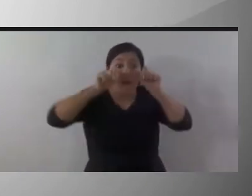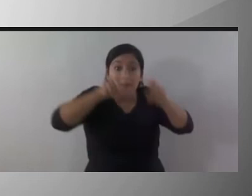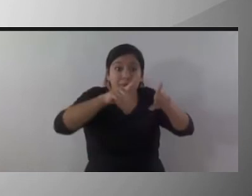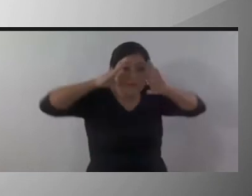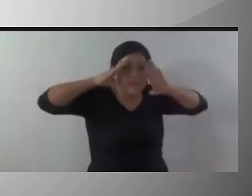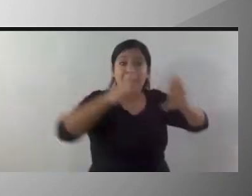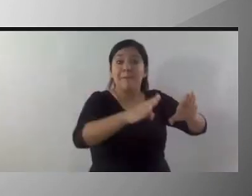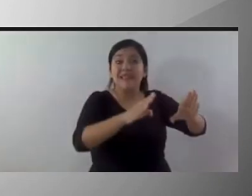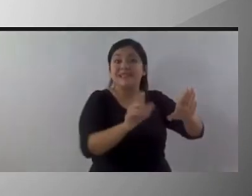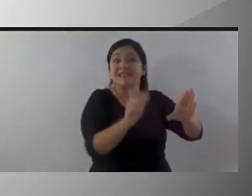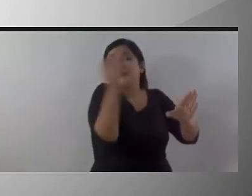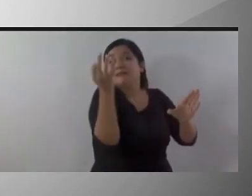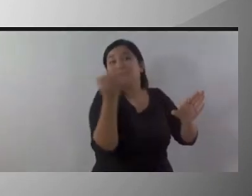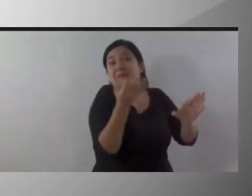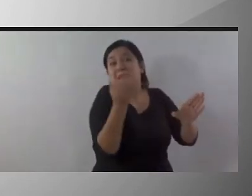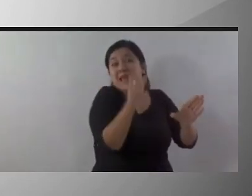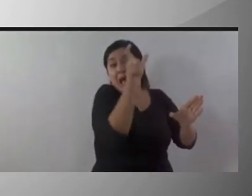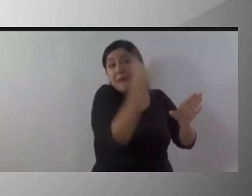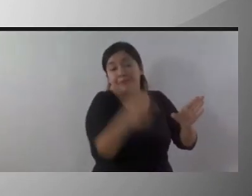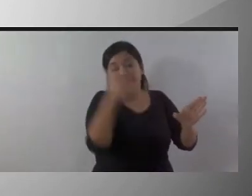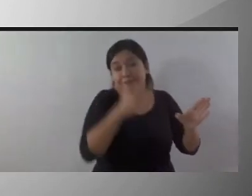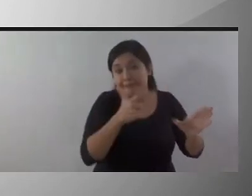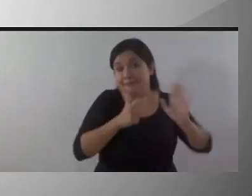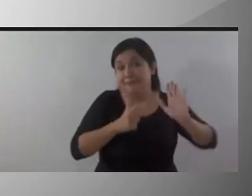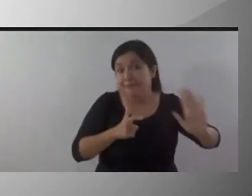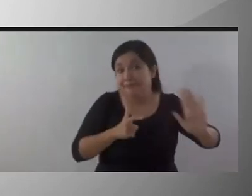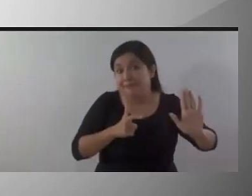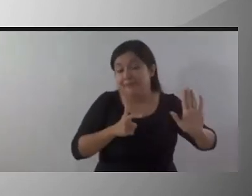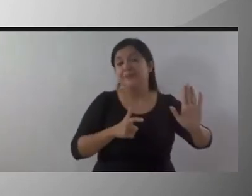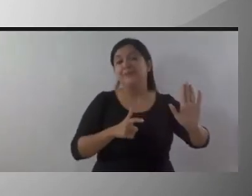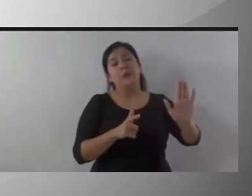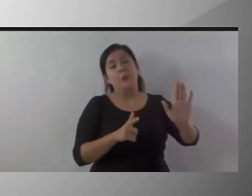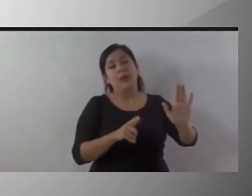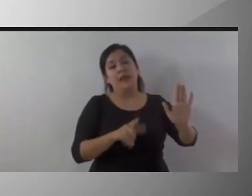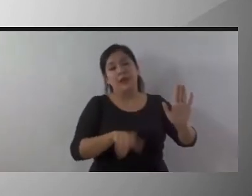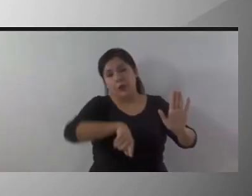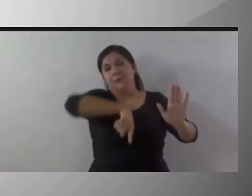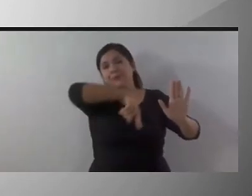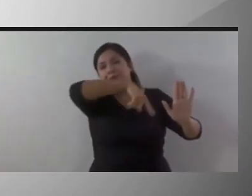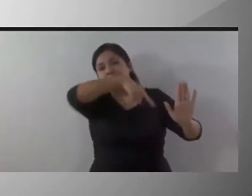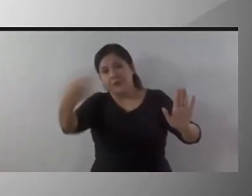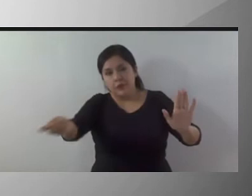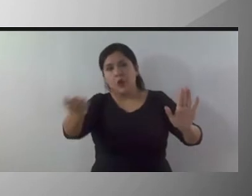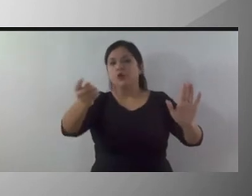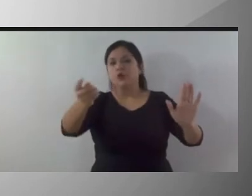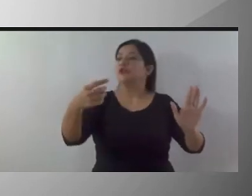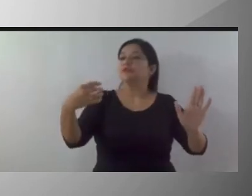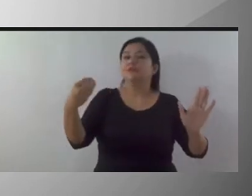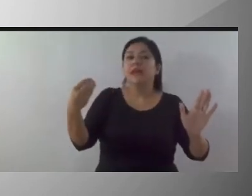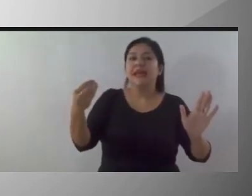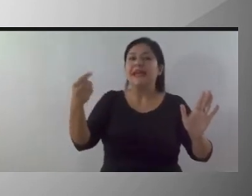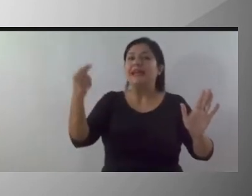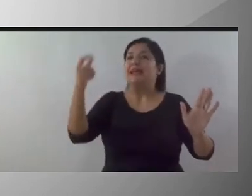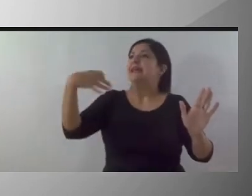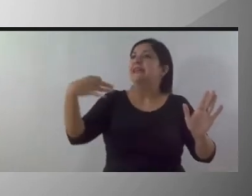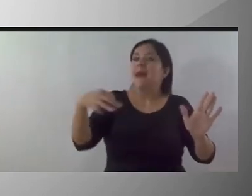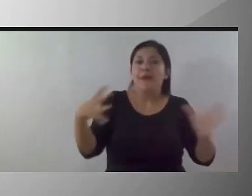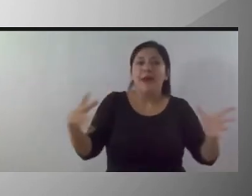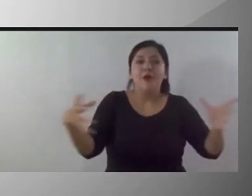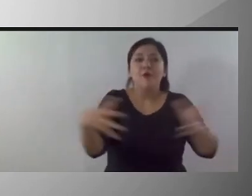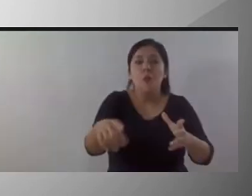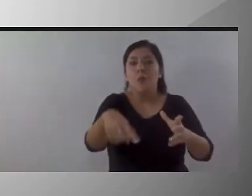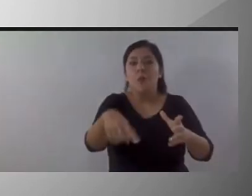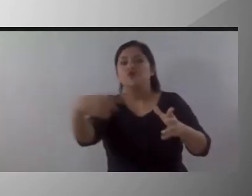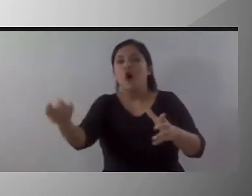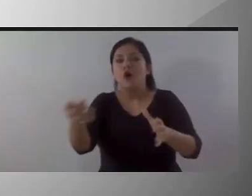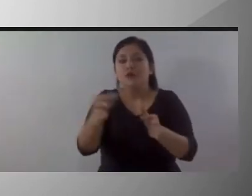ciego. Ahora, que eso se tenga que después aglutinar generando una equivalencia de demandas con otros